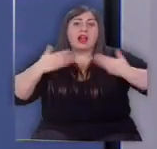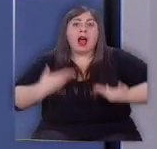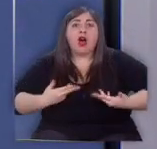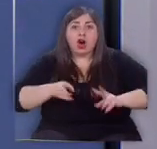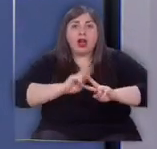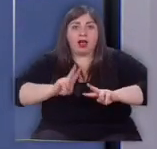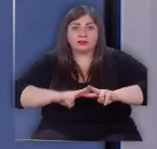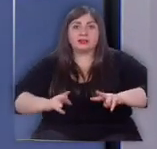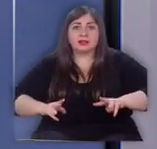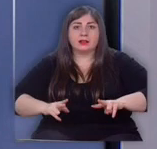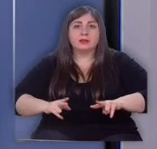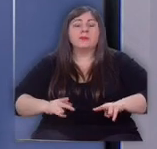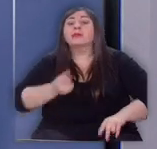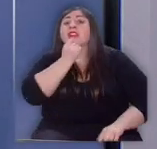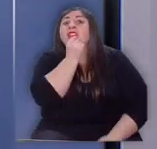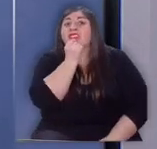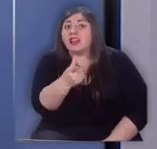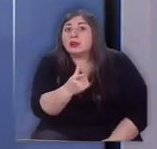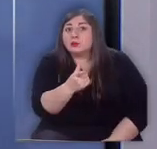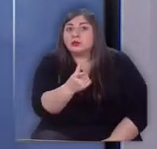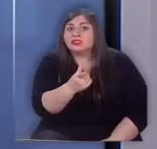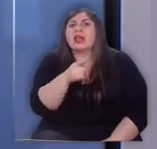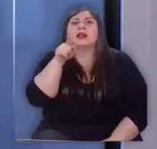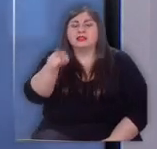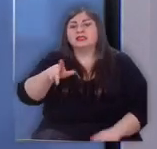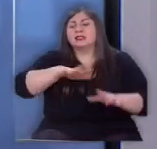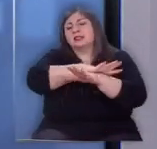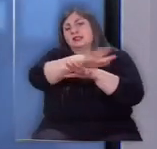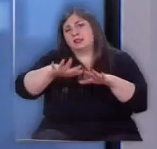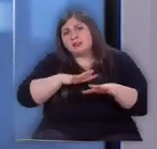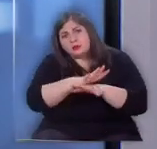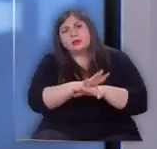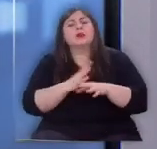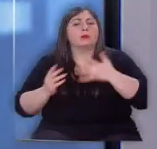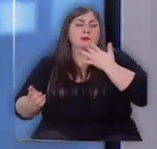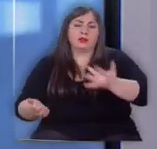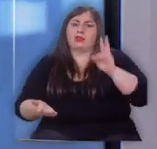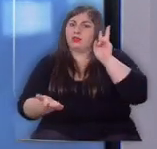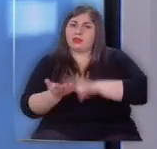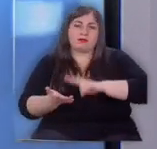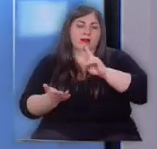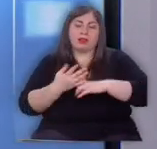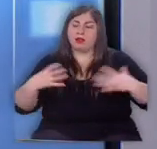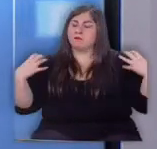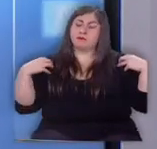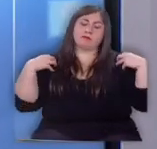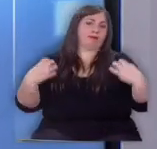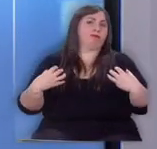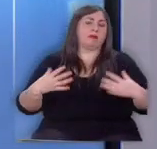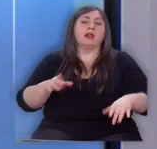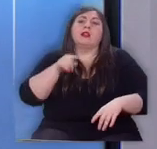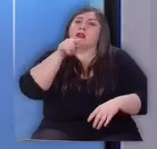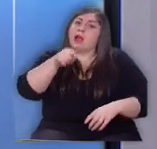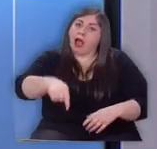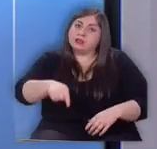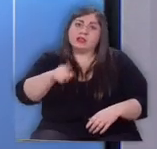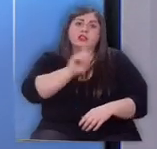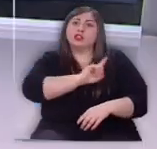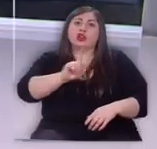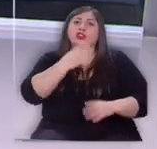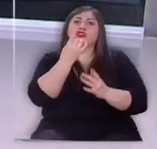día, denunciar esta situación, porque de verdad es una irresponsabilidad. Aquí no solo la